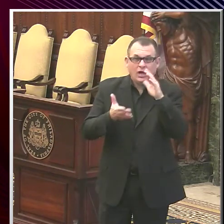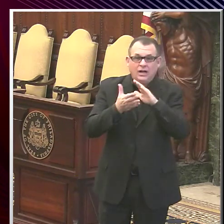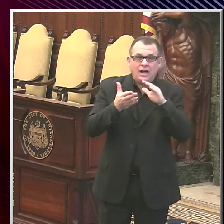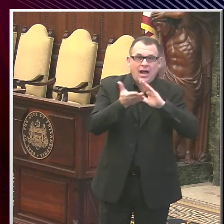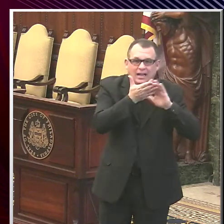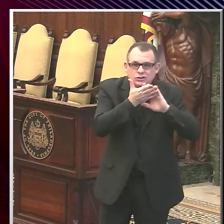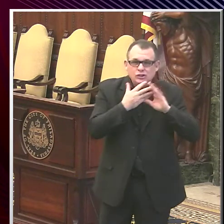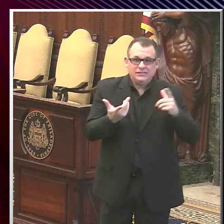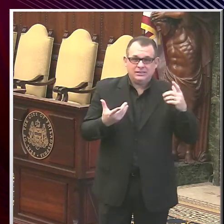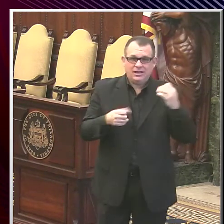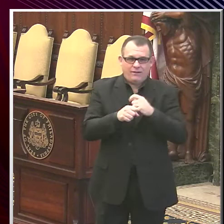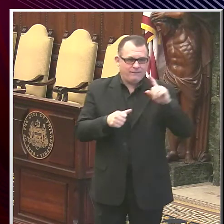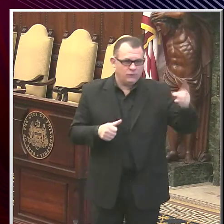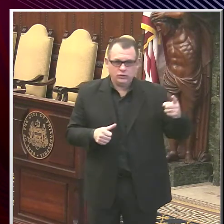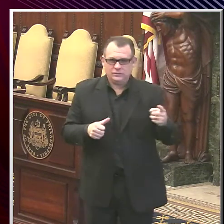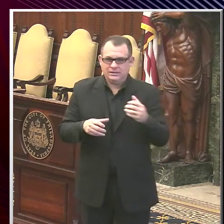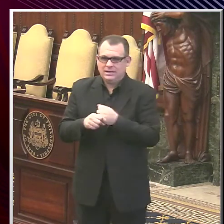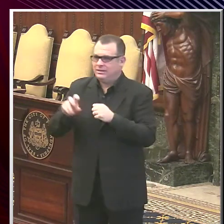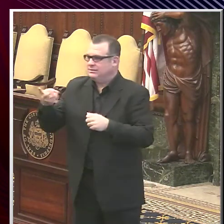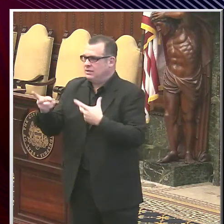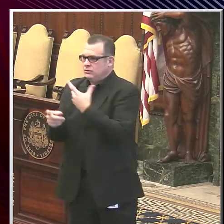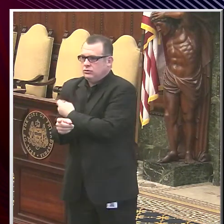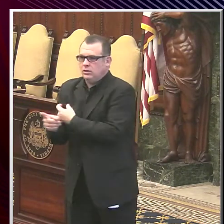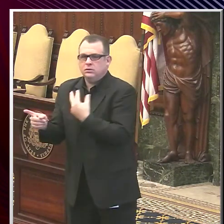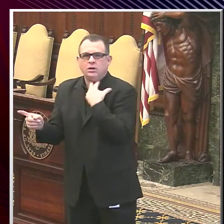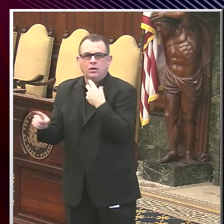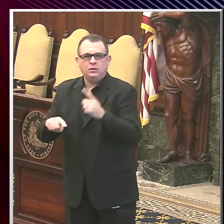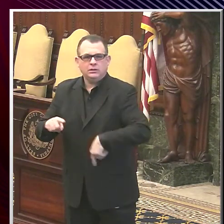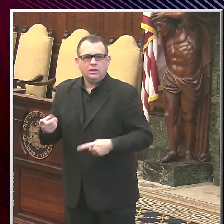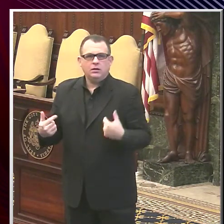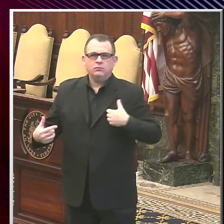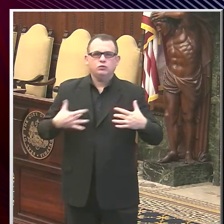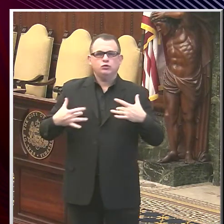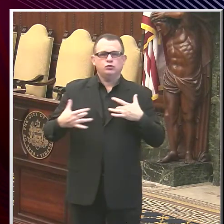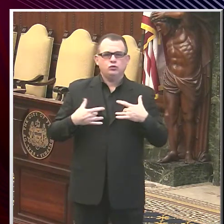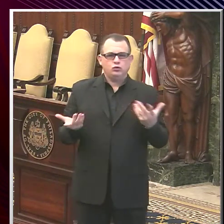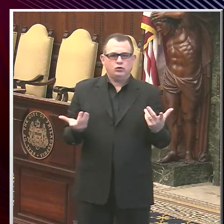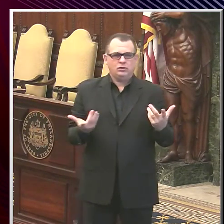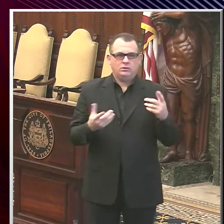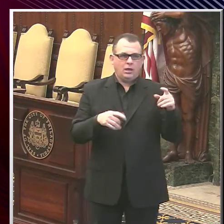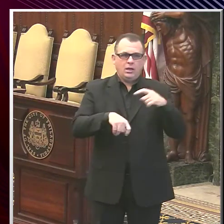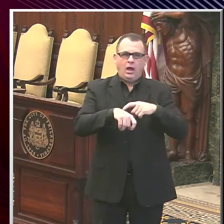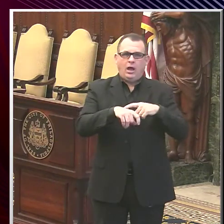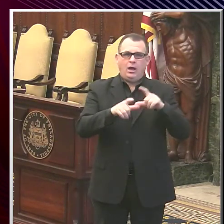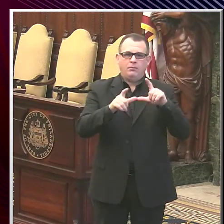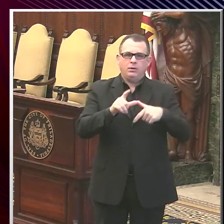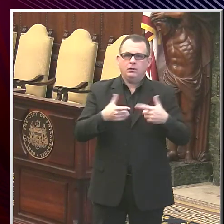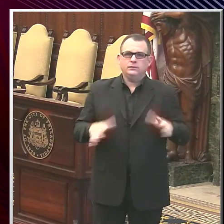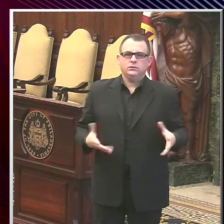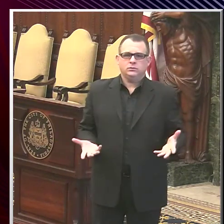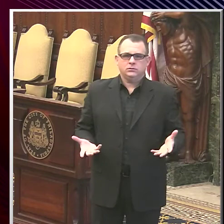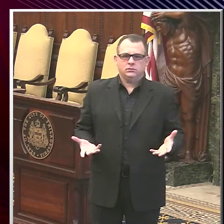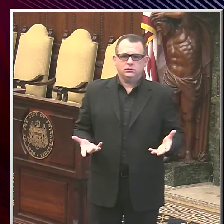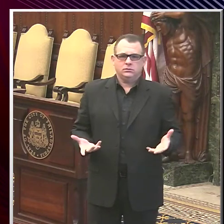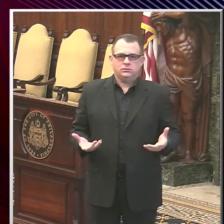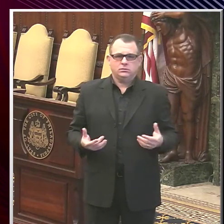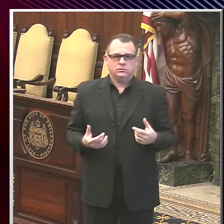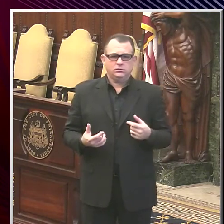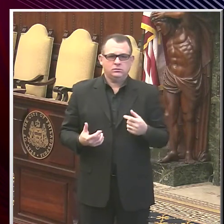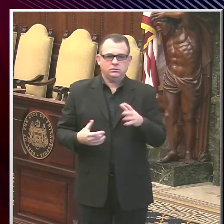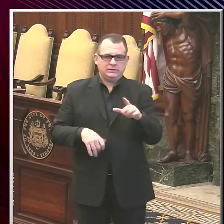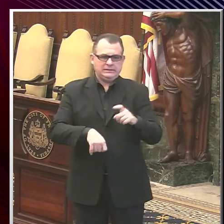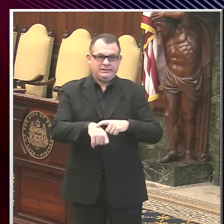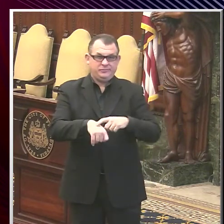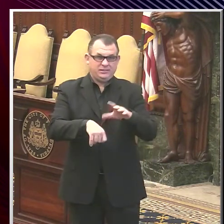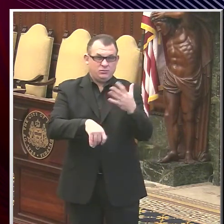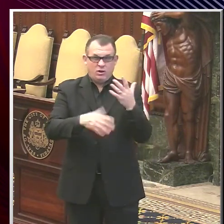can't get an appointment for her second dose. And she's very worried that the time will lapse. Tracy, we're out of time. Did you have another question? That's it. I'm good. Thank you.